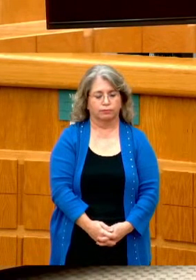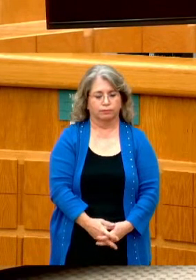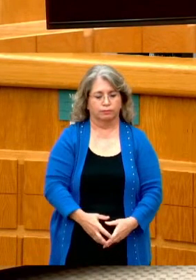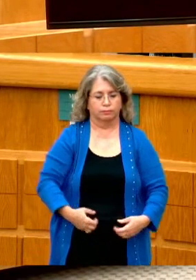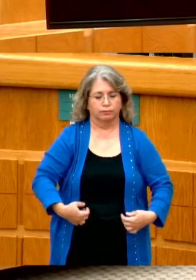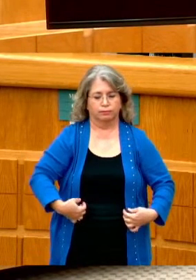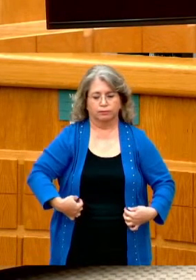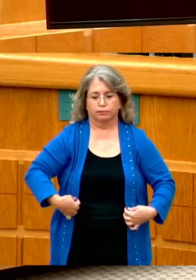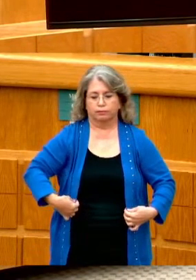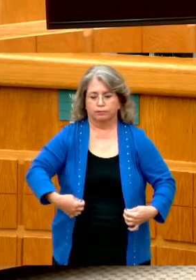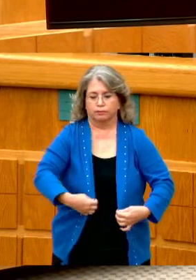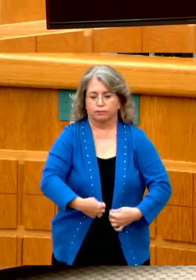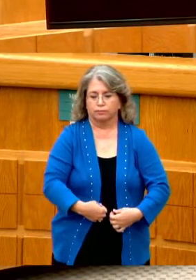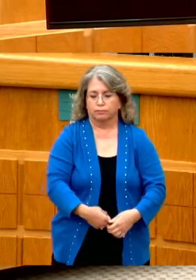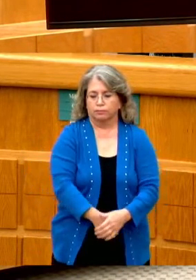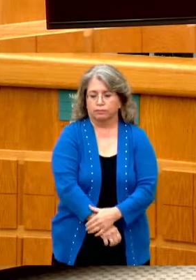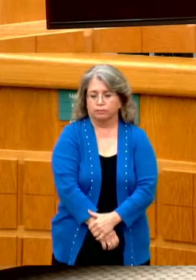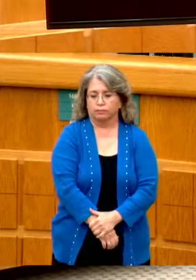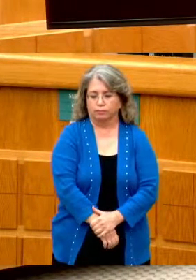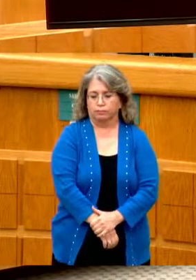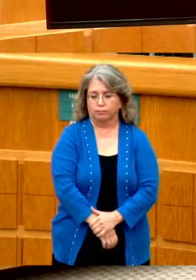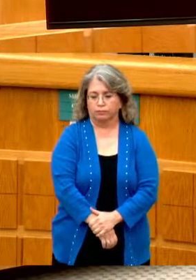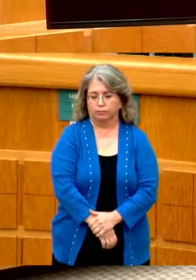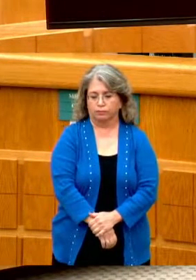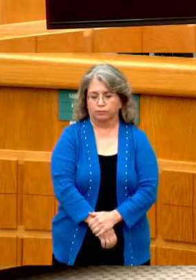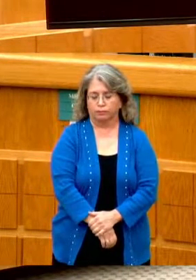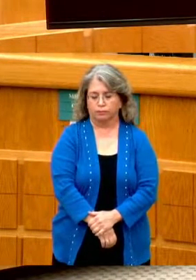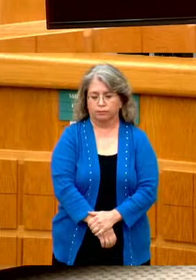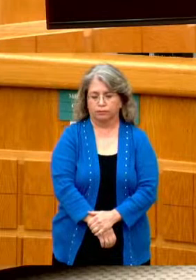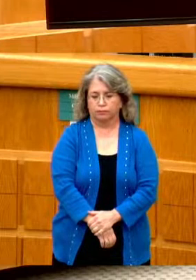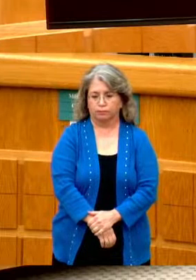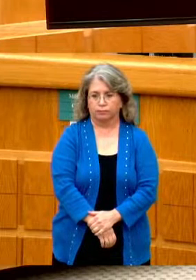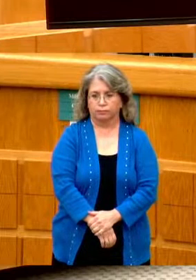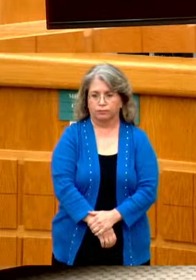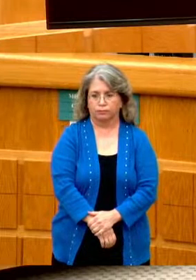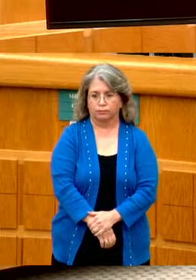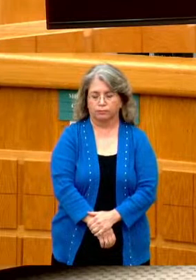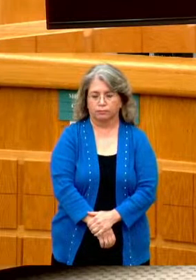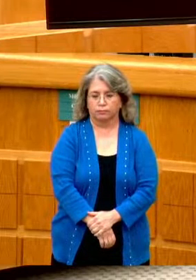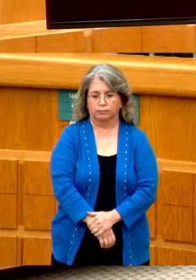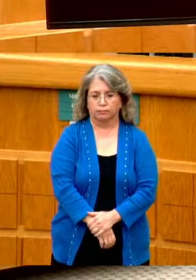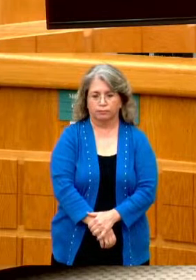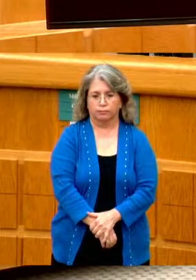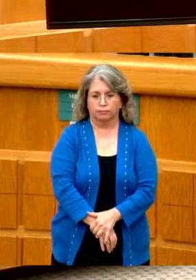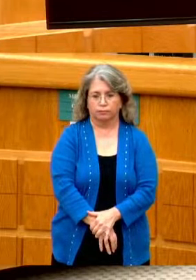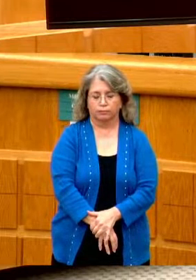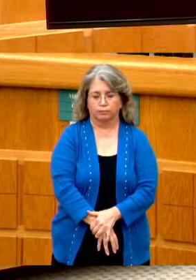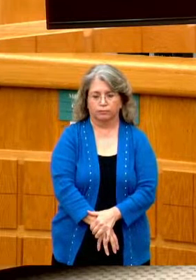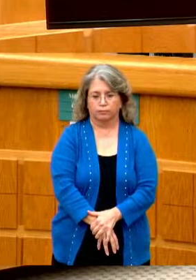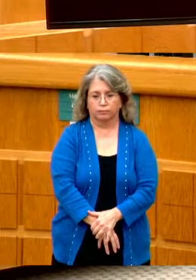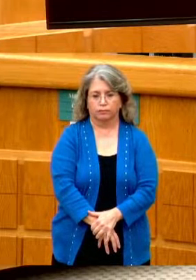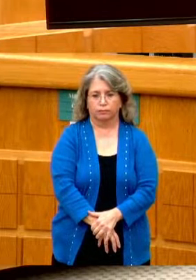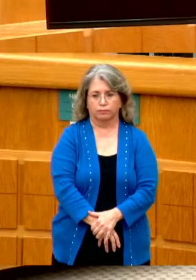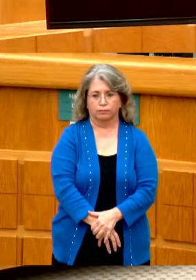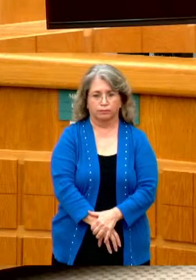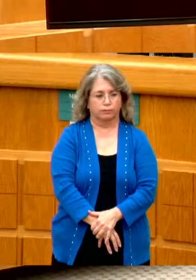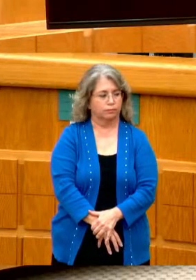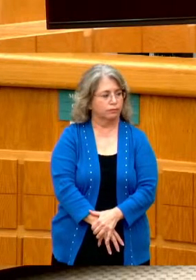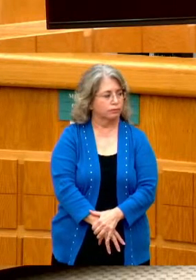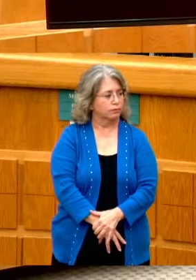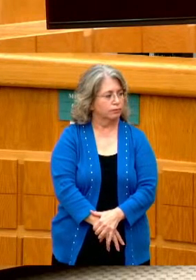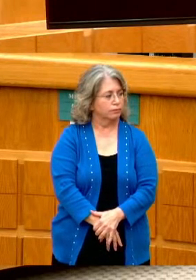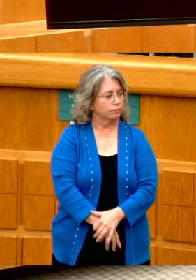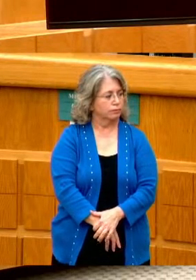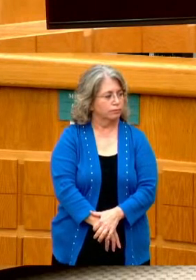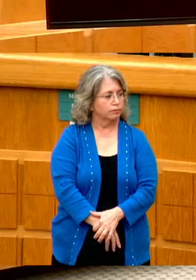mortal, como el diabetes, el asma, la obesidad, que el promedio de Texas. Ya tengo preparada una petición para el Estado para pedir un mayor número